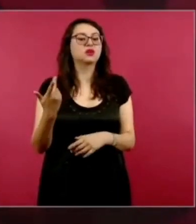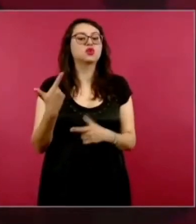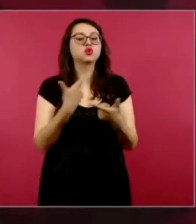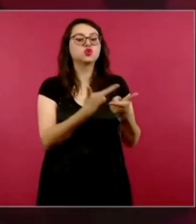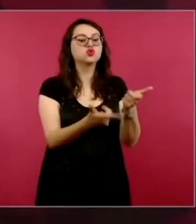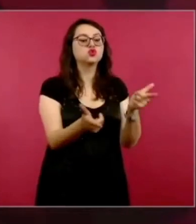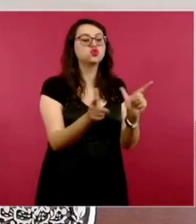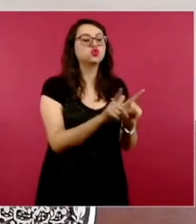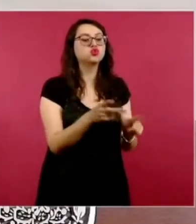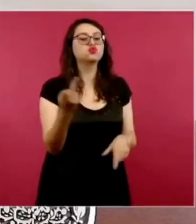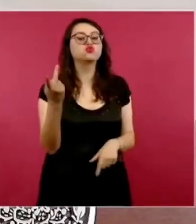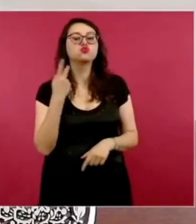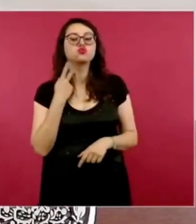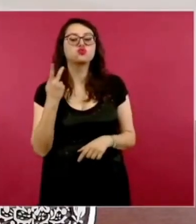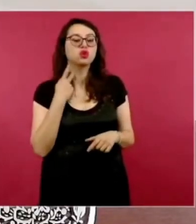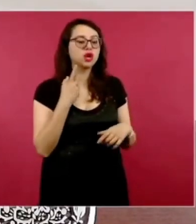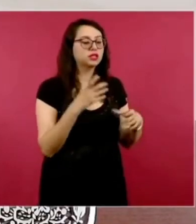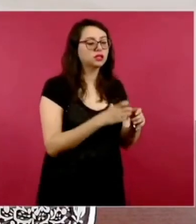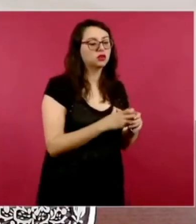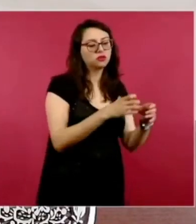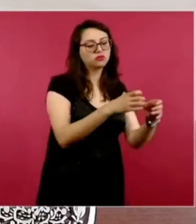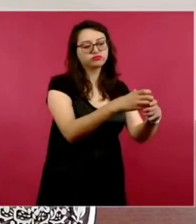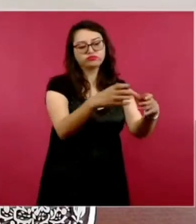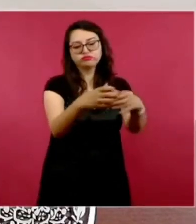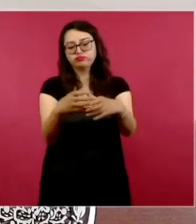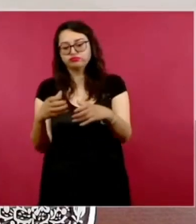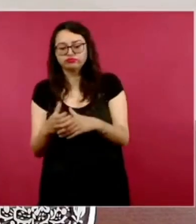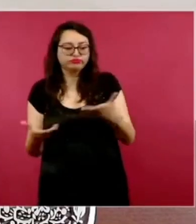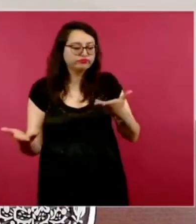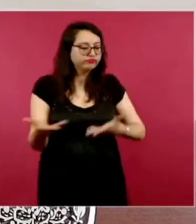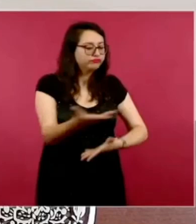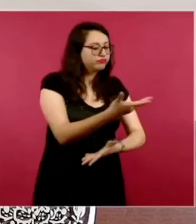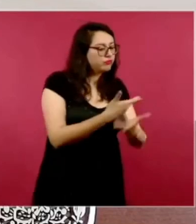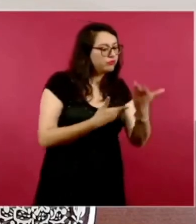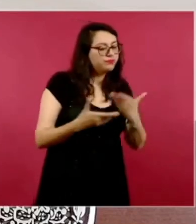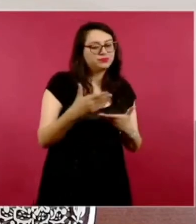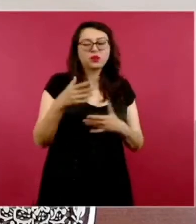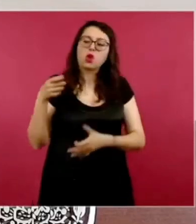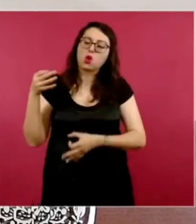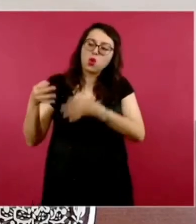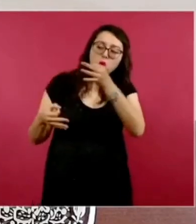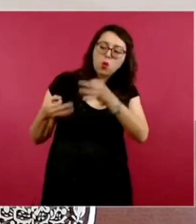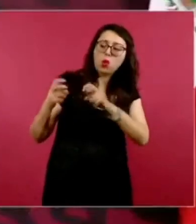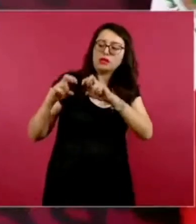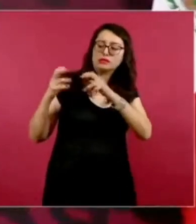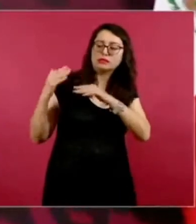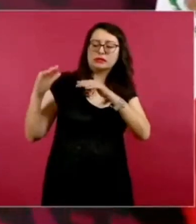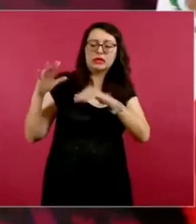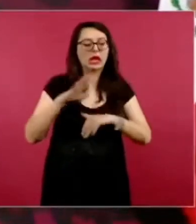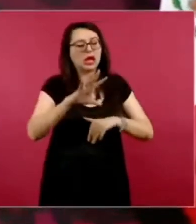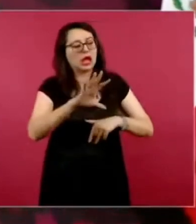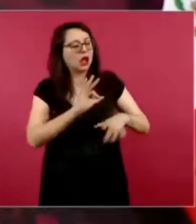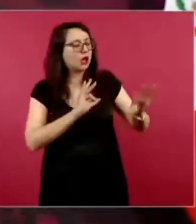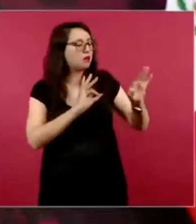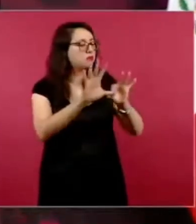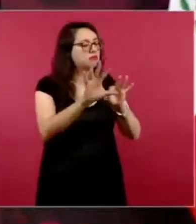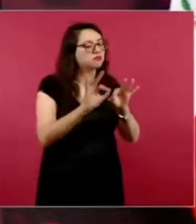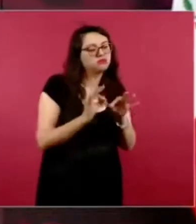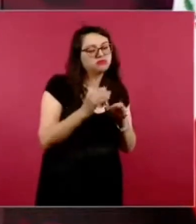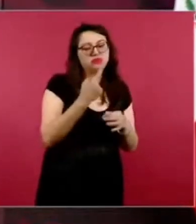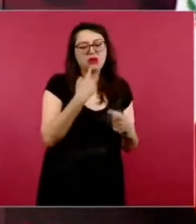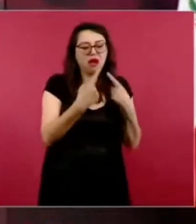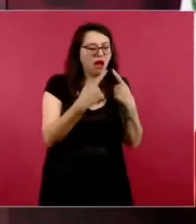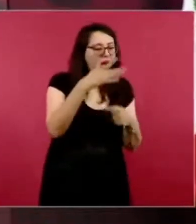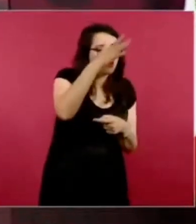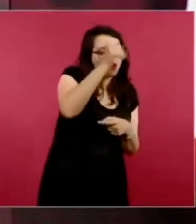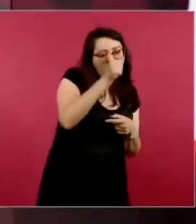del llamado neoliberalismo o neoporfirismo, en la época de la política de pillaje.